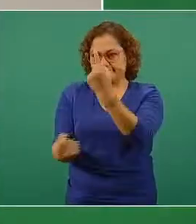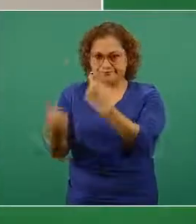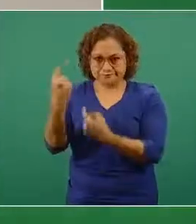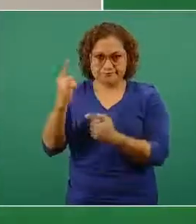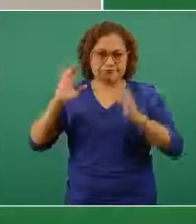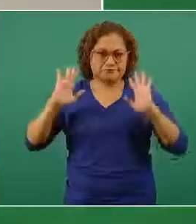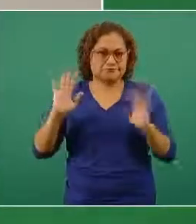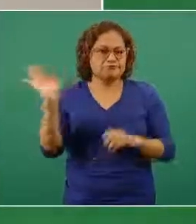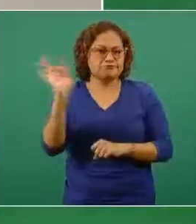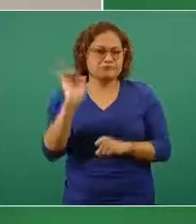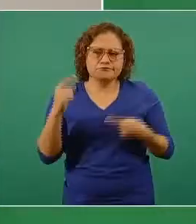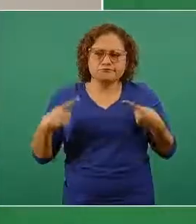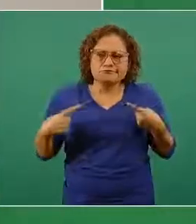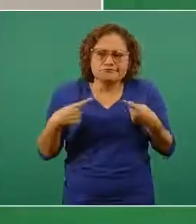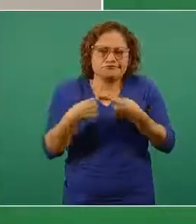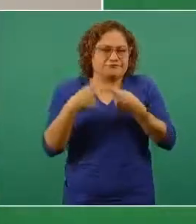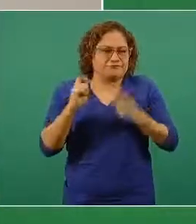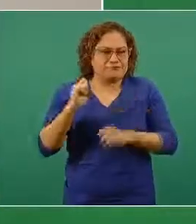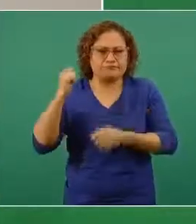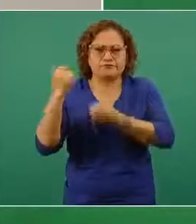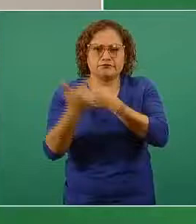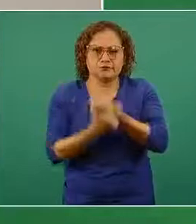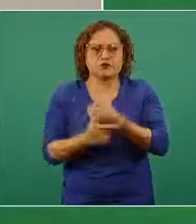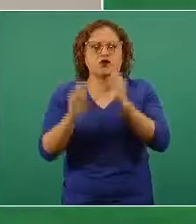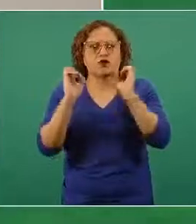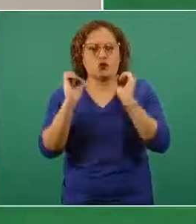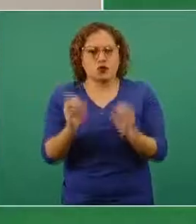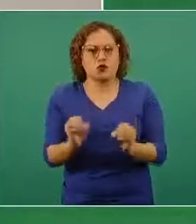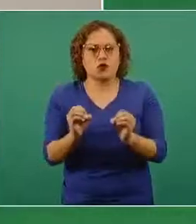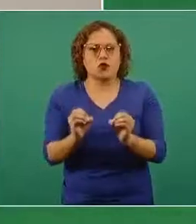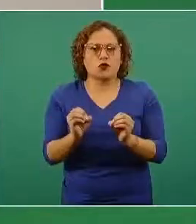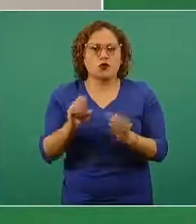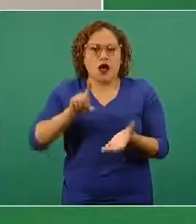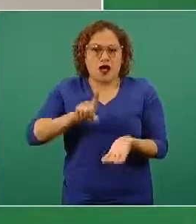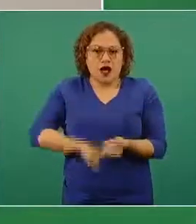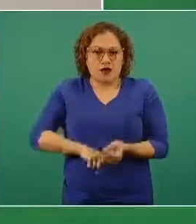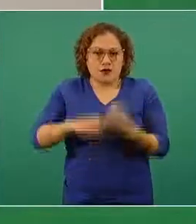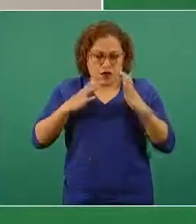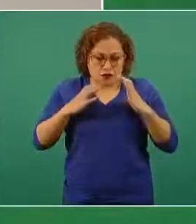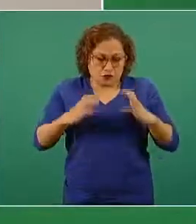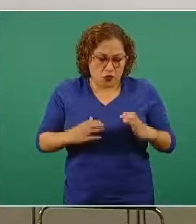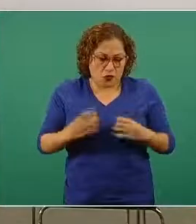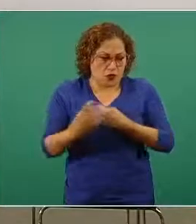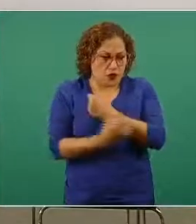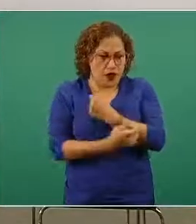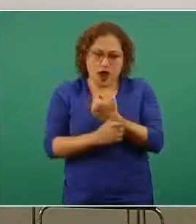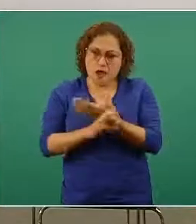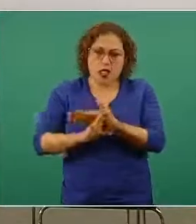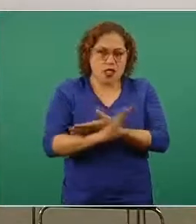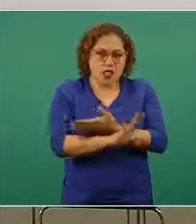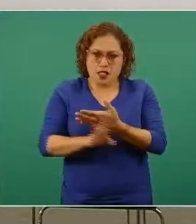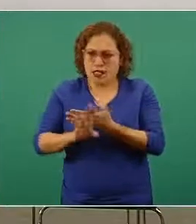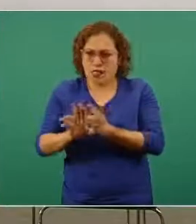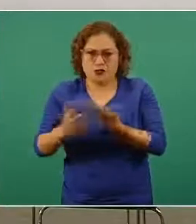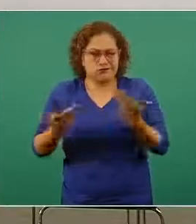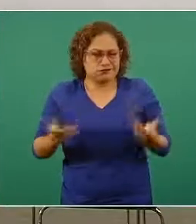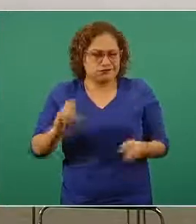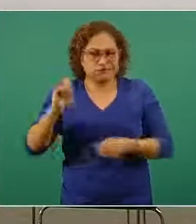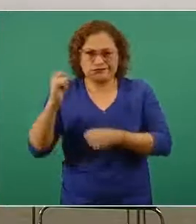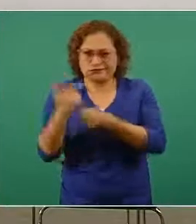algunos de los componentes de la vacuna o por reacciones en su organismo pudieran tener manifestaciones, signos y